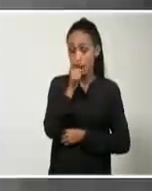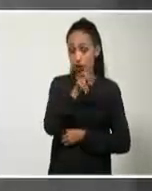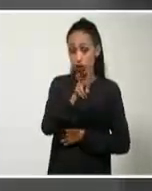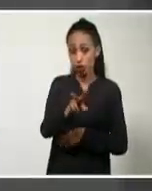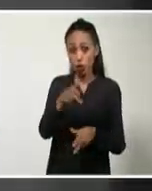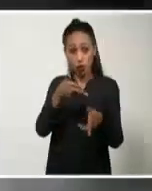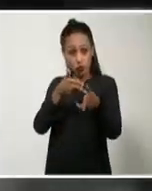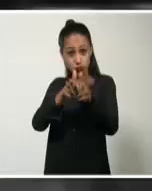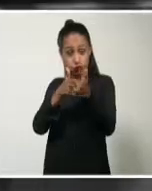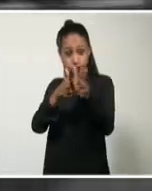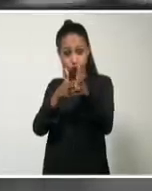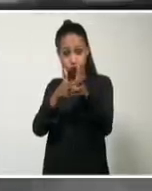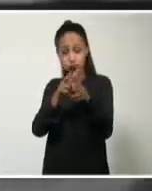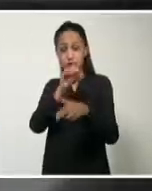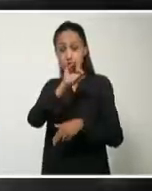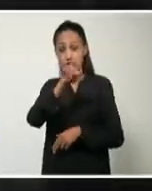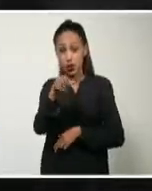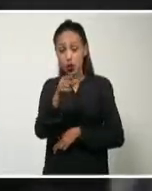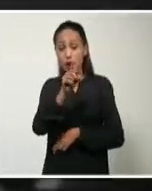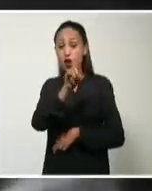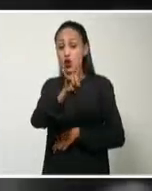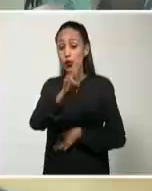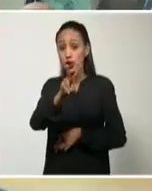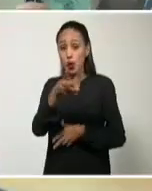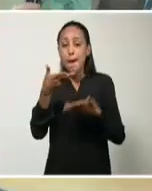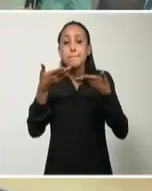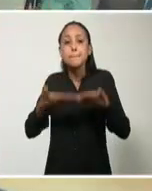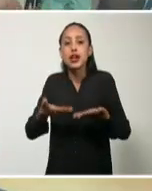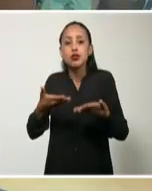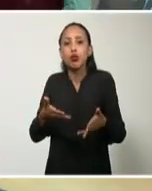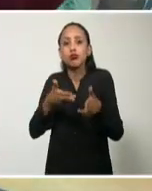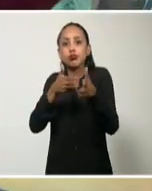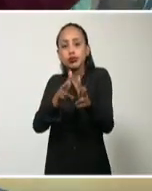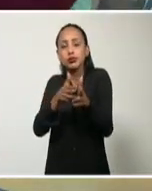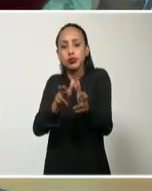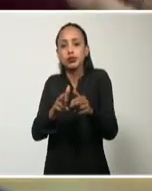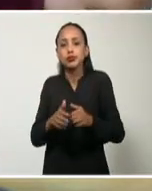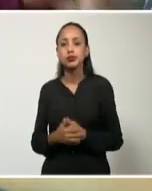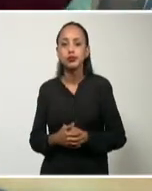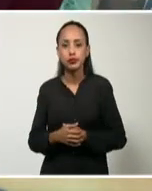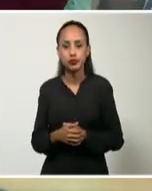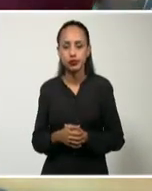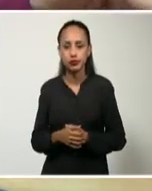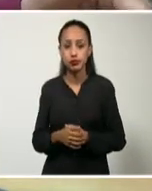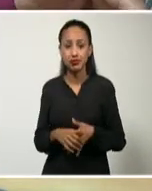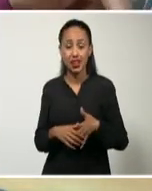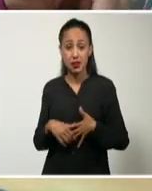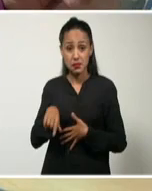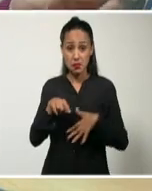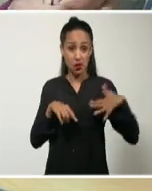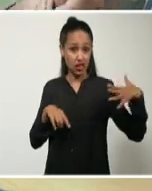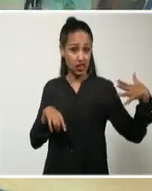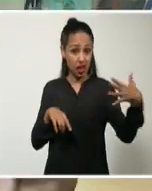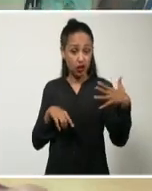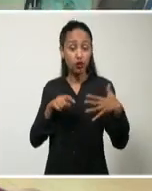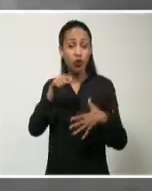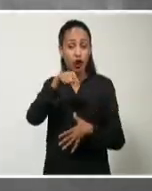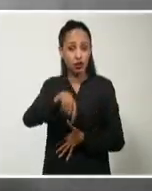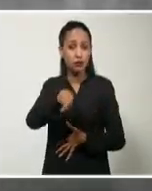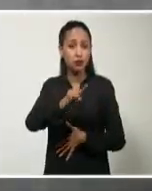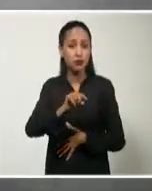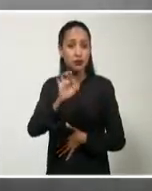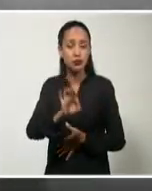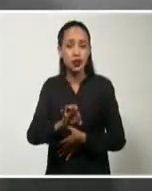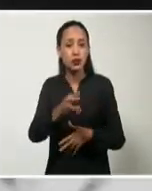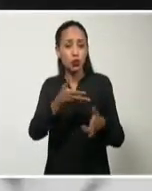ametralladoras, 7,92 pesadas. Se queda uno protegiéndome el flanco izquierdo para yo no ser rodeado porque estamos